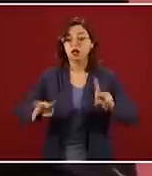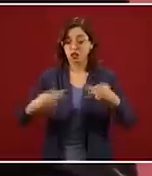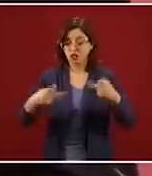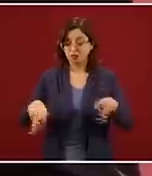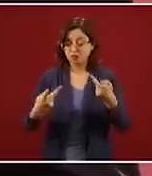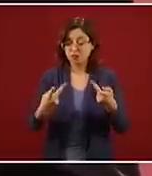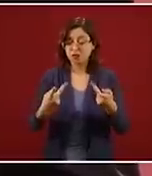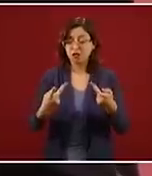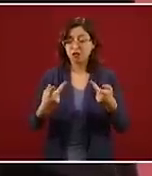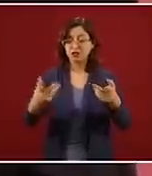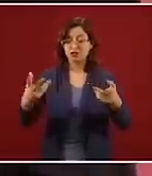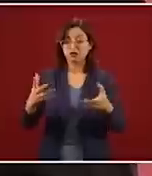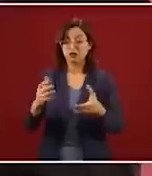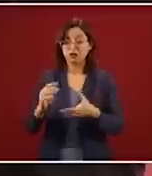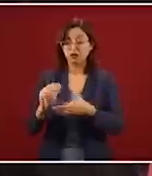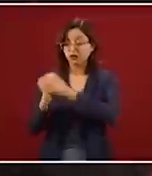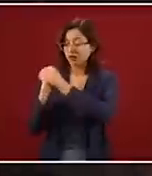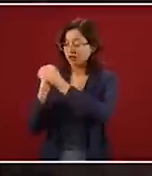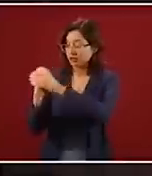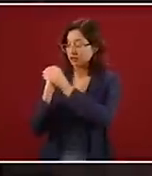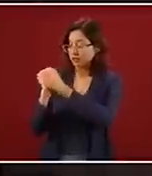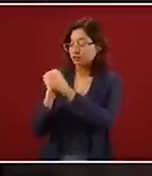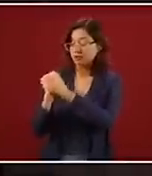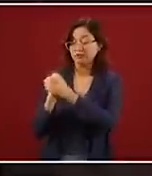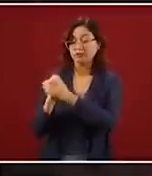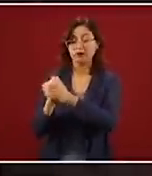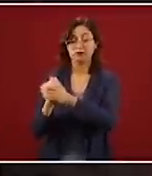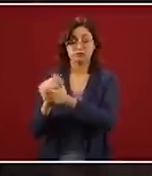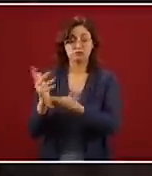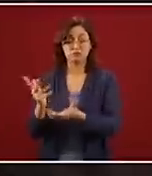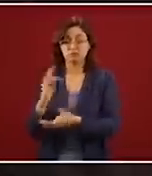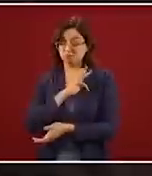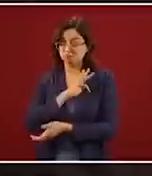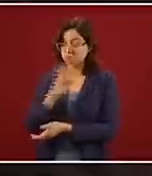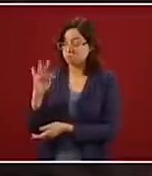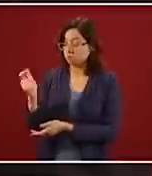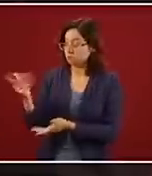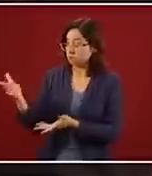si la rifa nos permite obtener